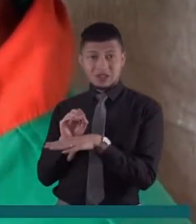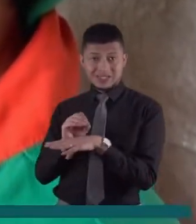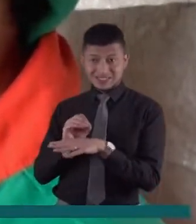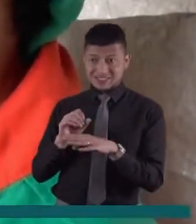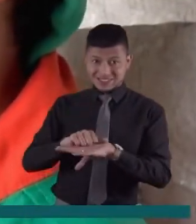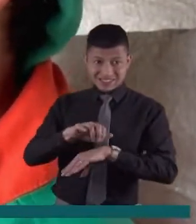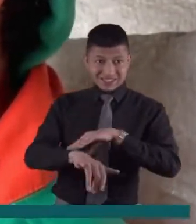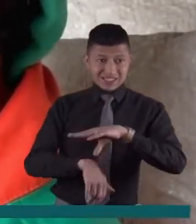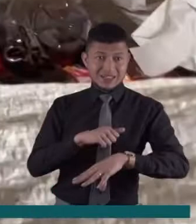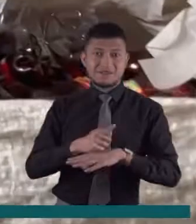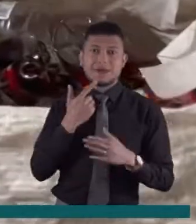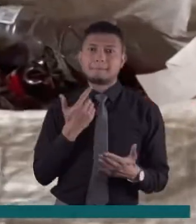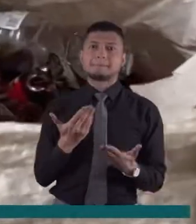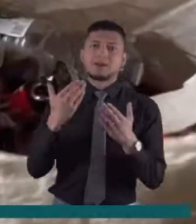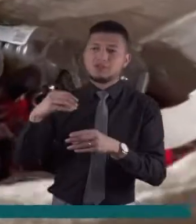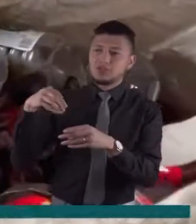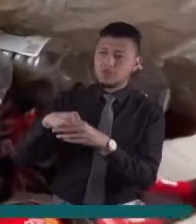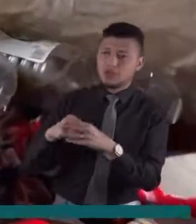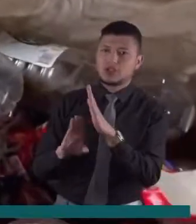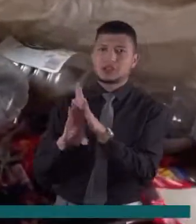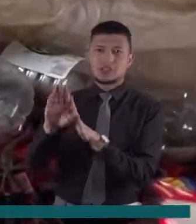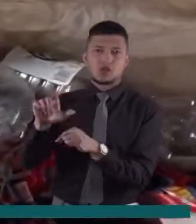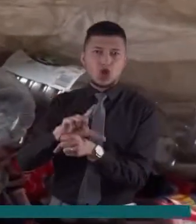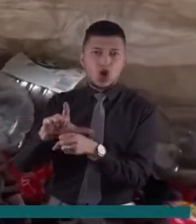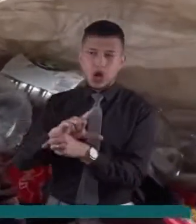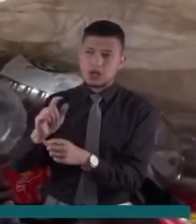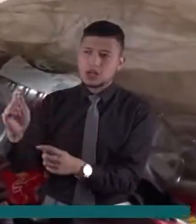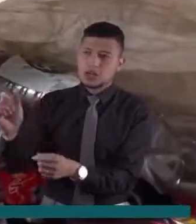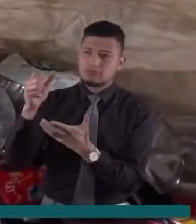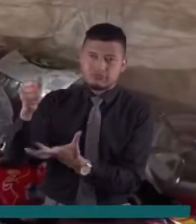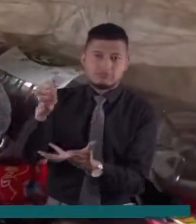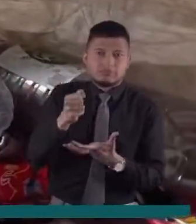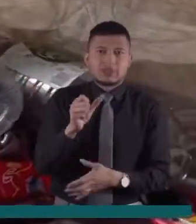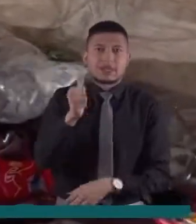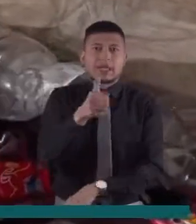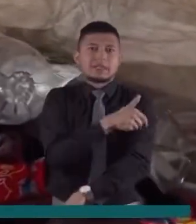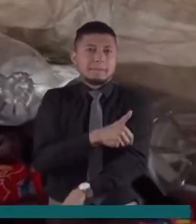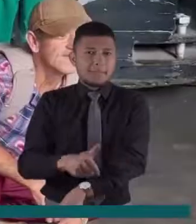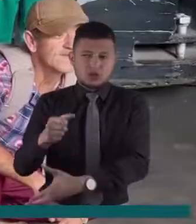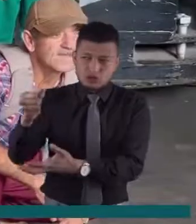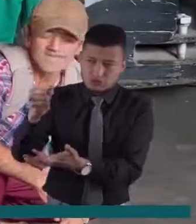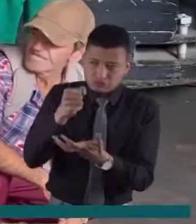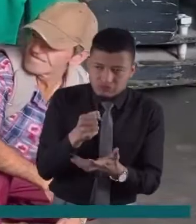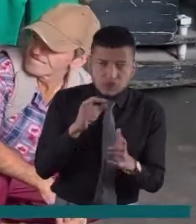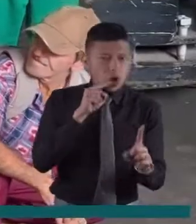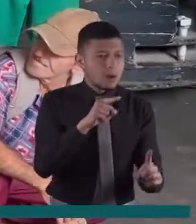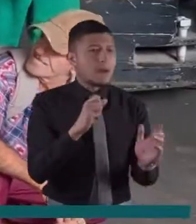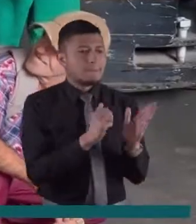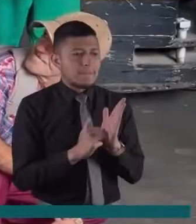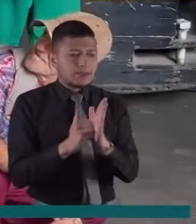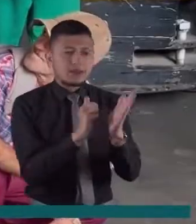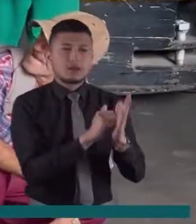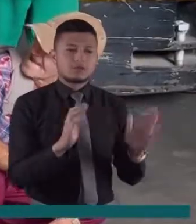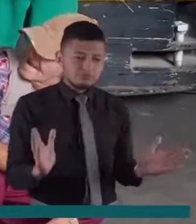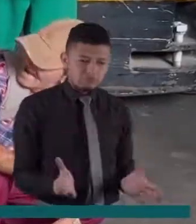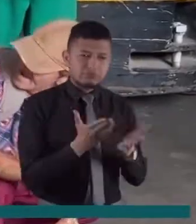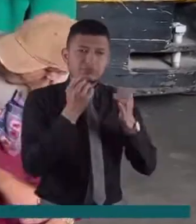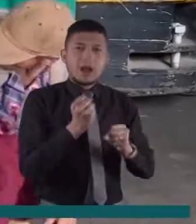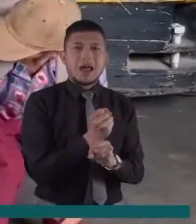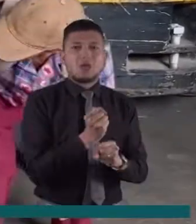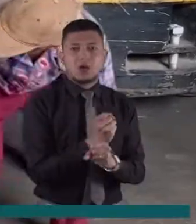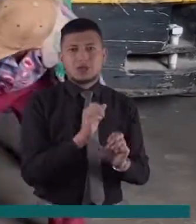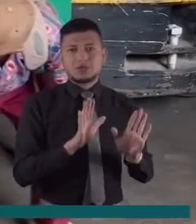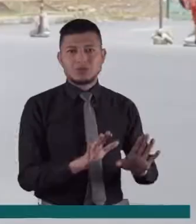de recicladores ya se beneficiaron con el Fondo de Desarrollo Local, del que recibieron cerca de 10 millones de pesos para insumos que mejoren sus